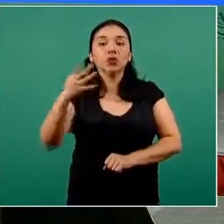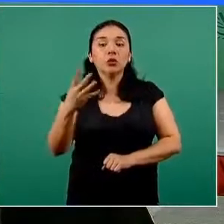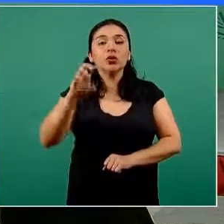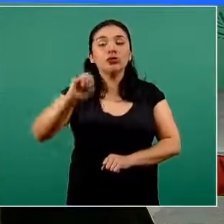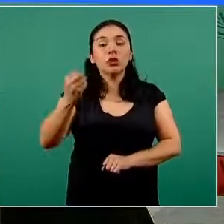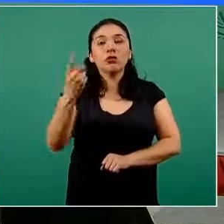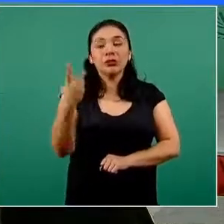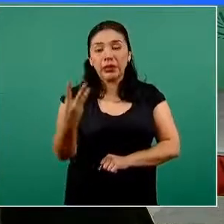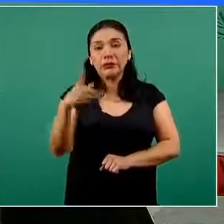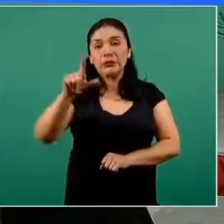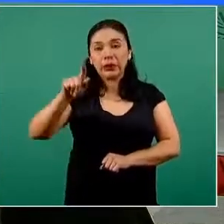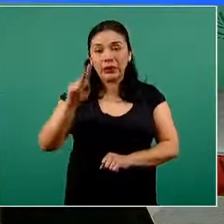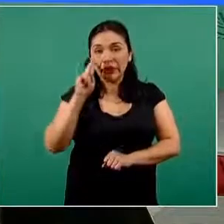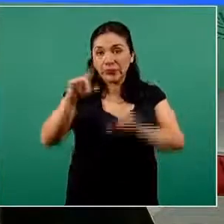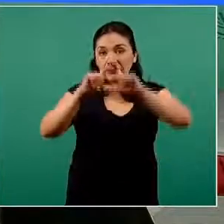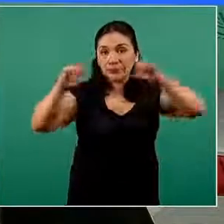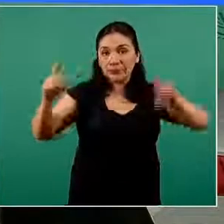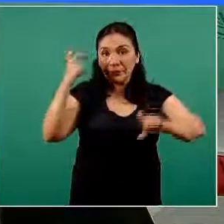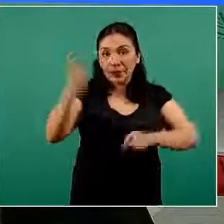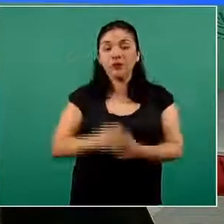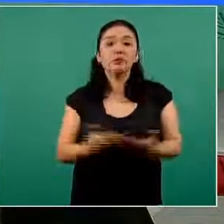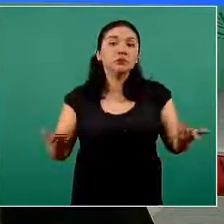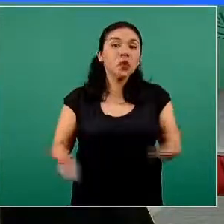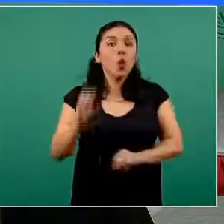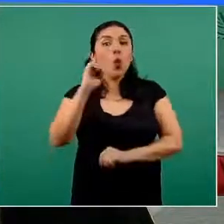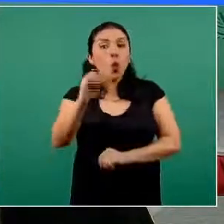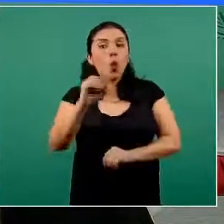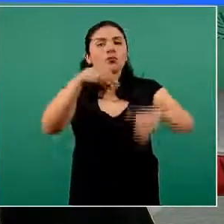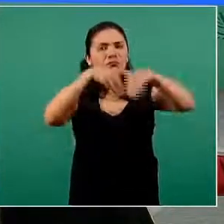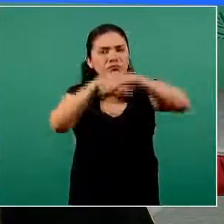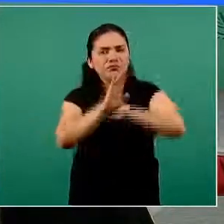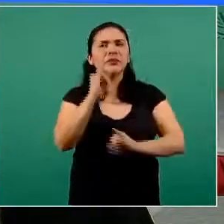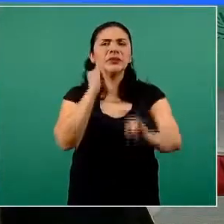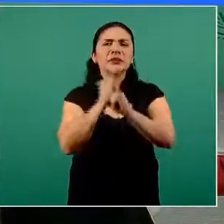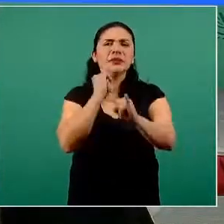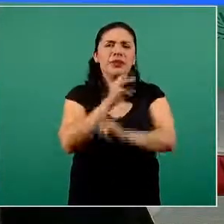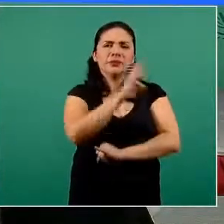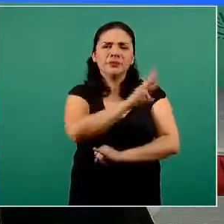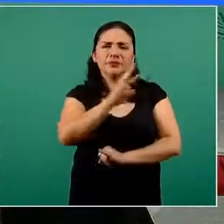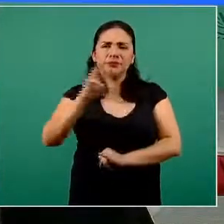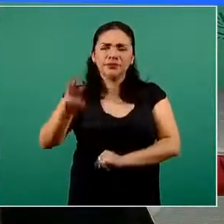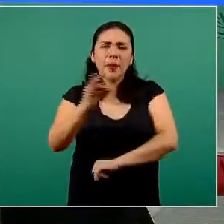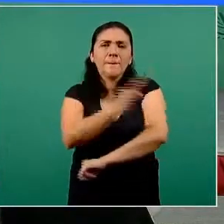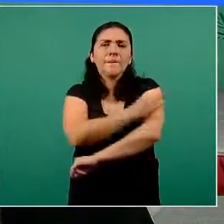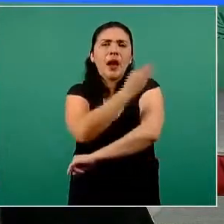84 03 70. O bien visitar la página